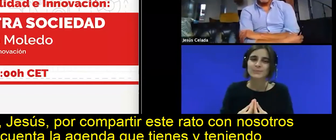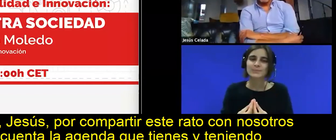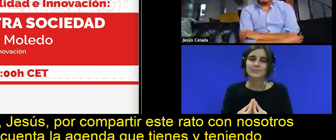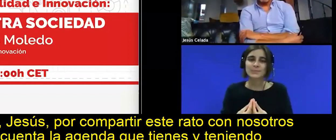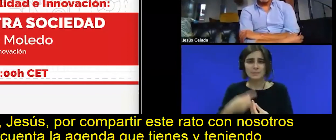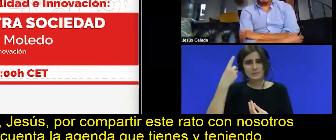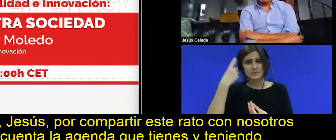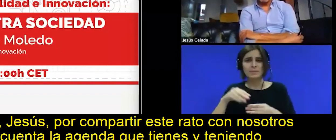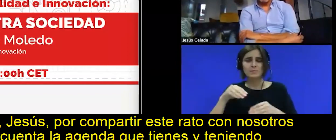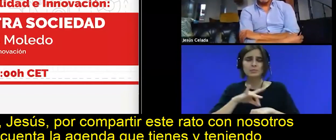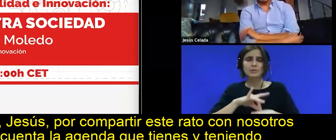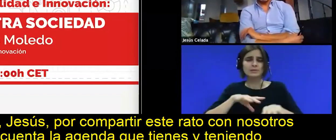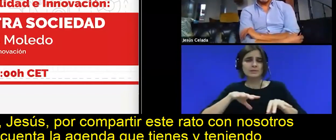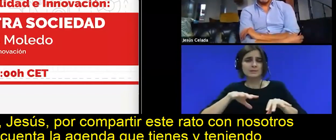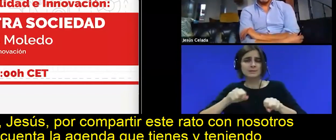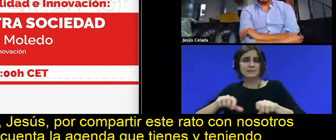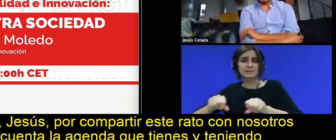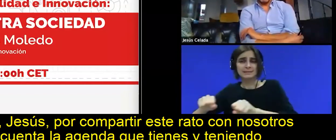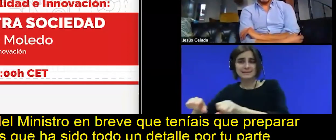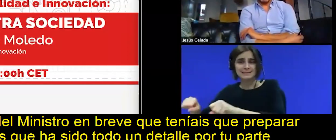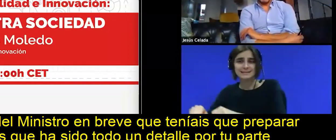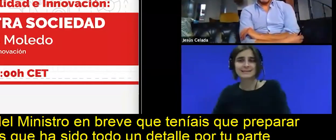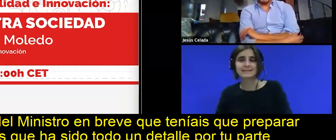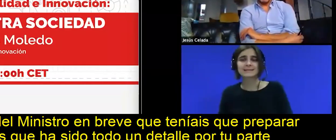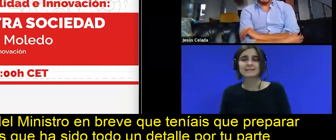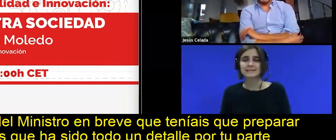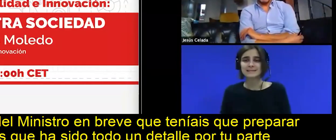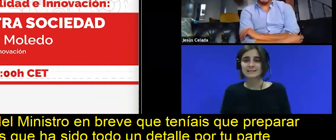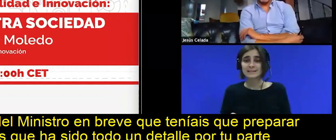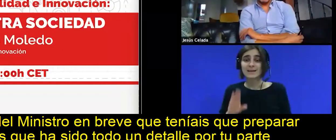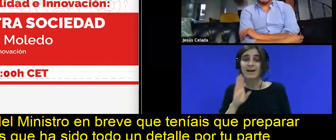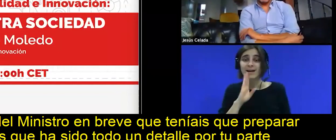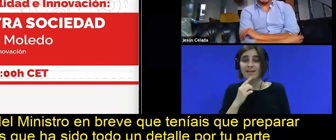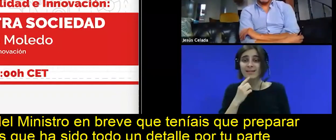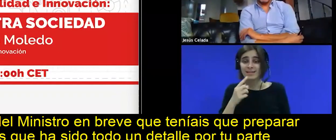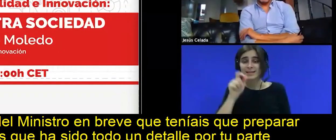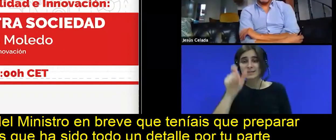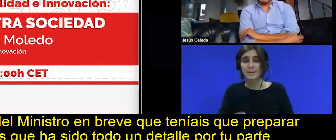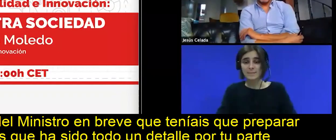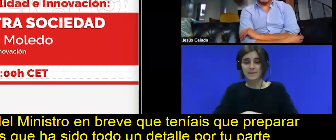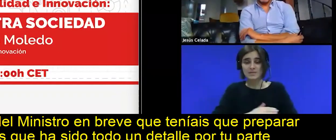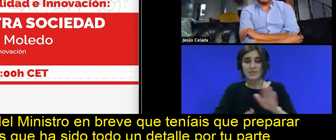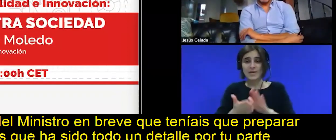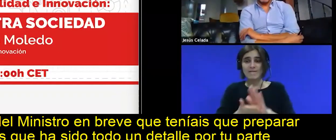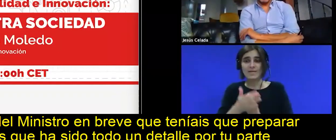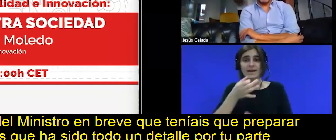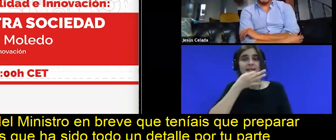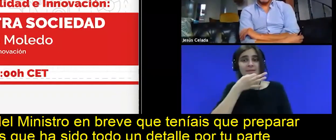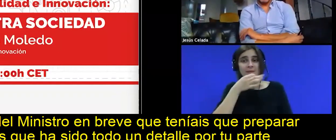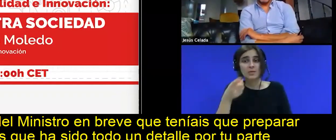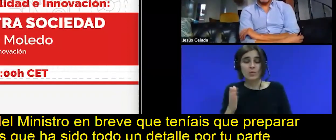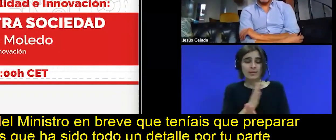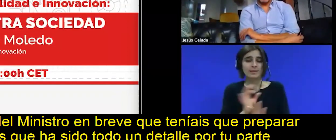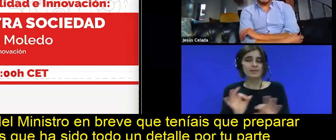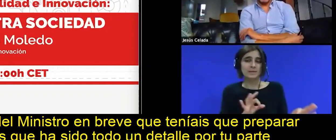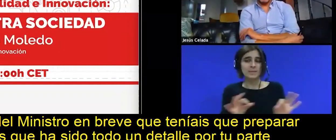agenda que tienes y teniendo pues, una intervención que me comentabas del ministro en breve que te tenías que preparar, y bueno,